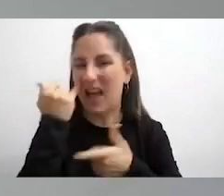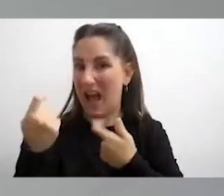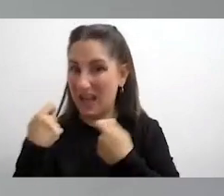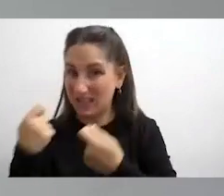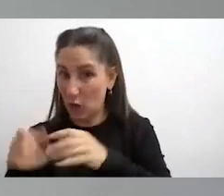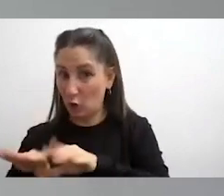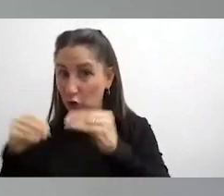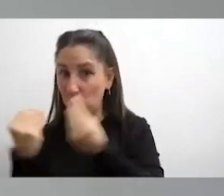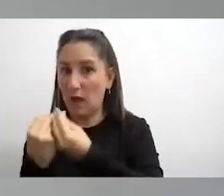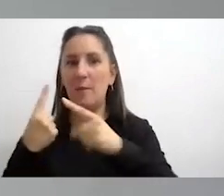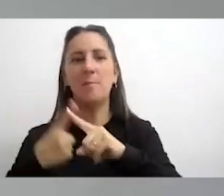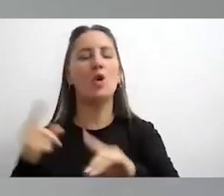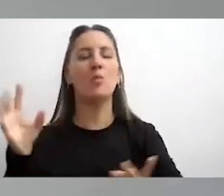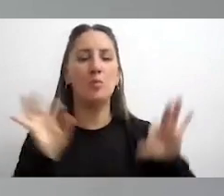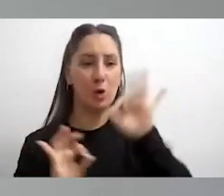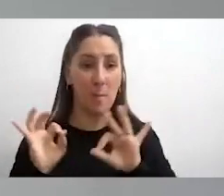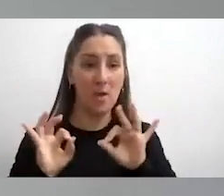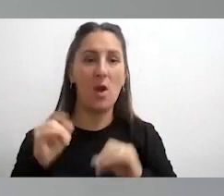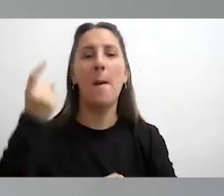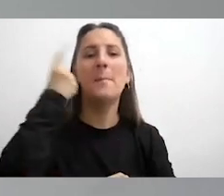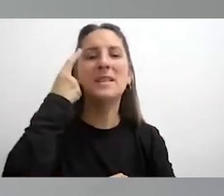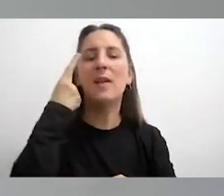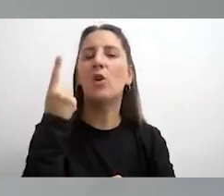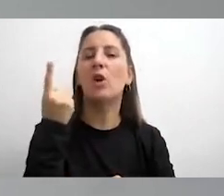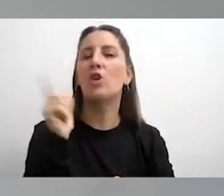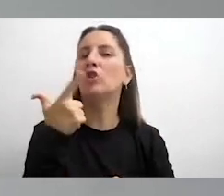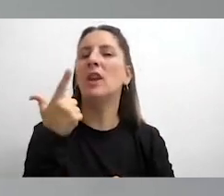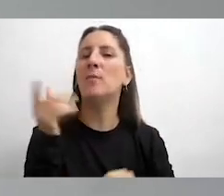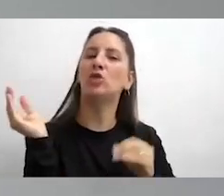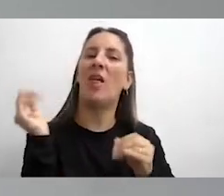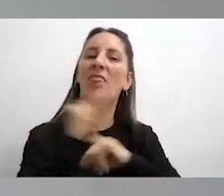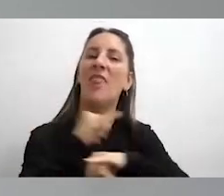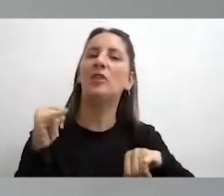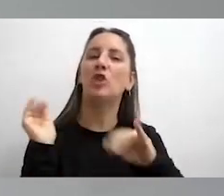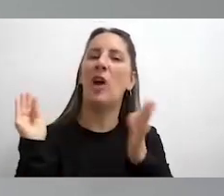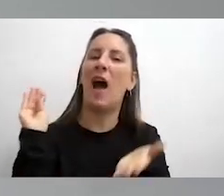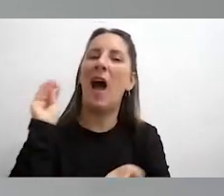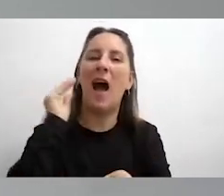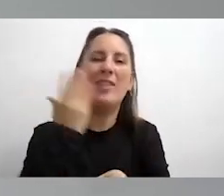por promedio, teniendo en cuenta que no tenemos datos adicionales de retiros.